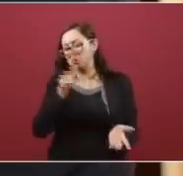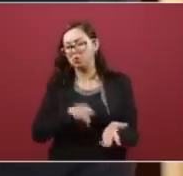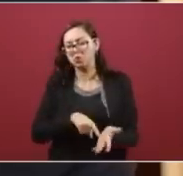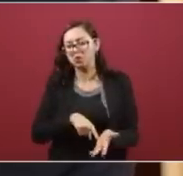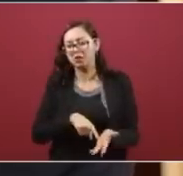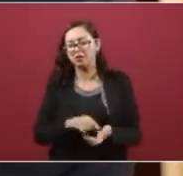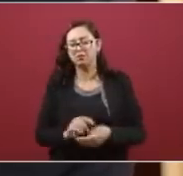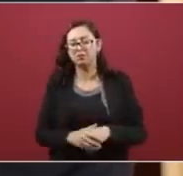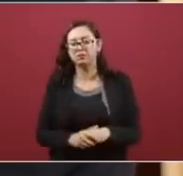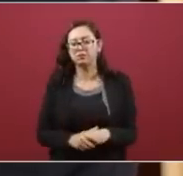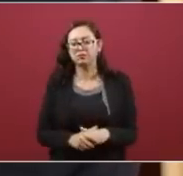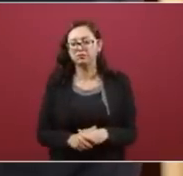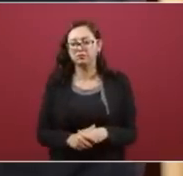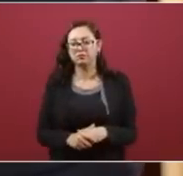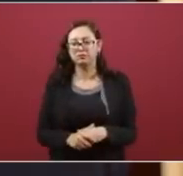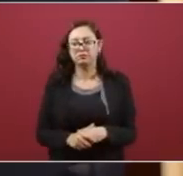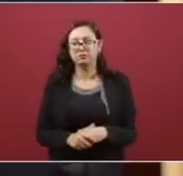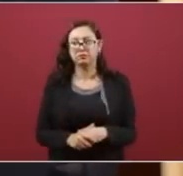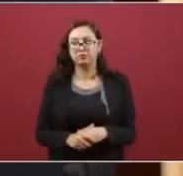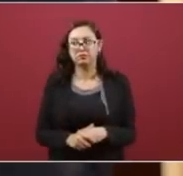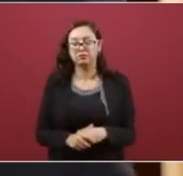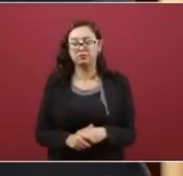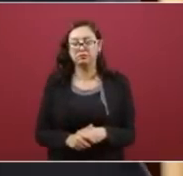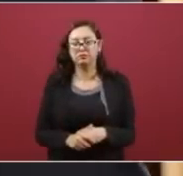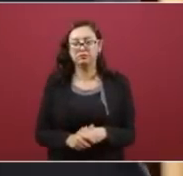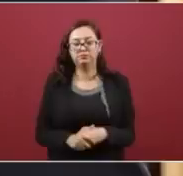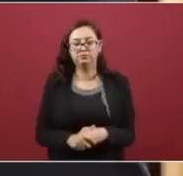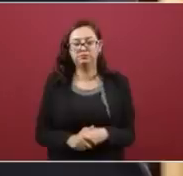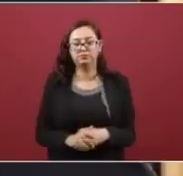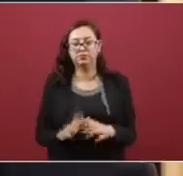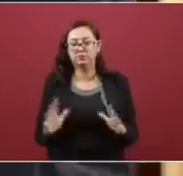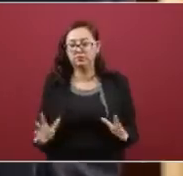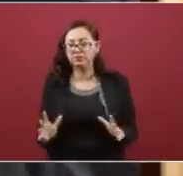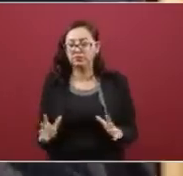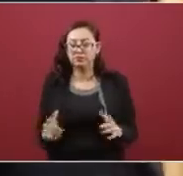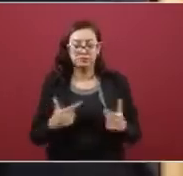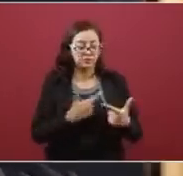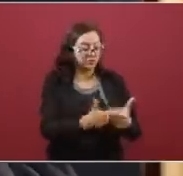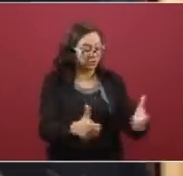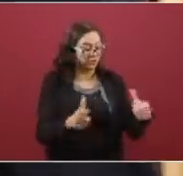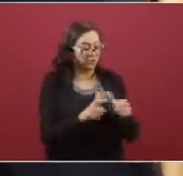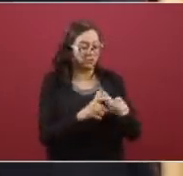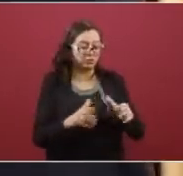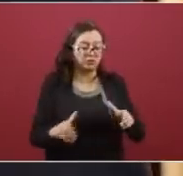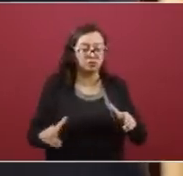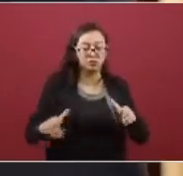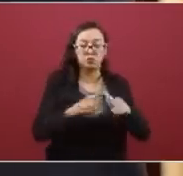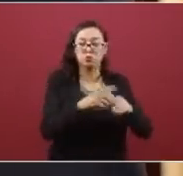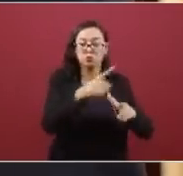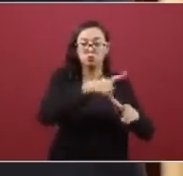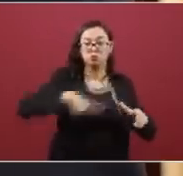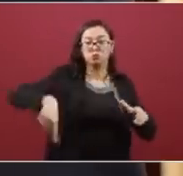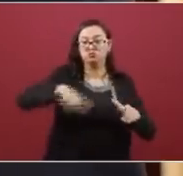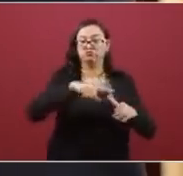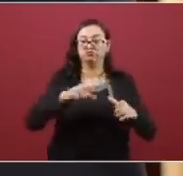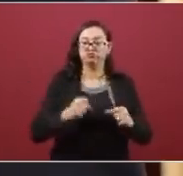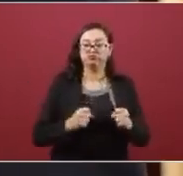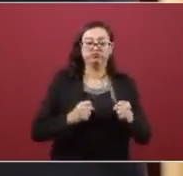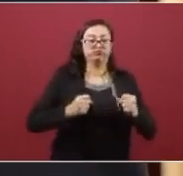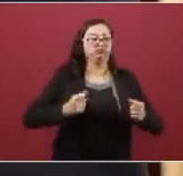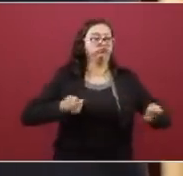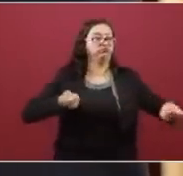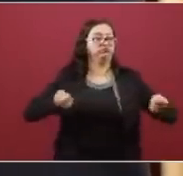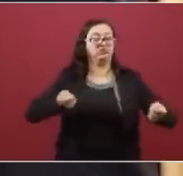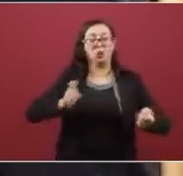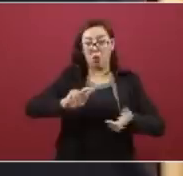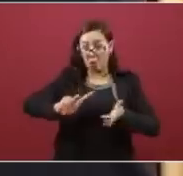de un grupo que se sentían los amos y señores de México. No